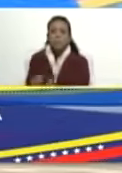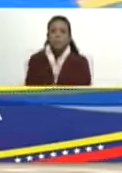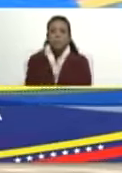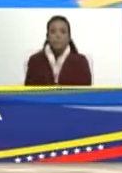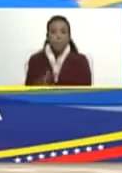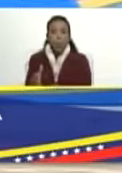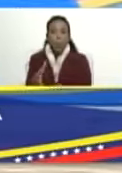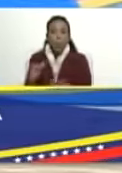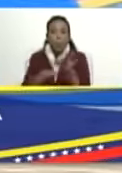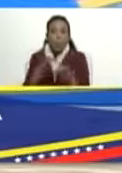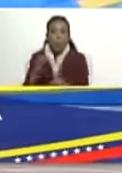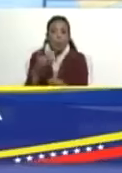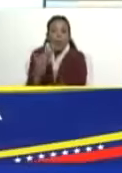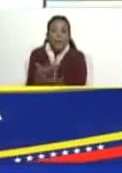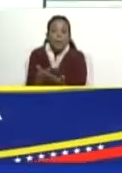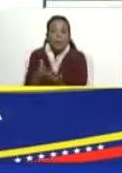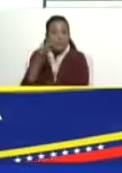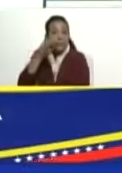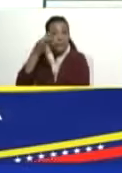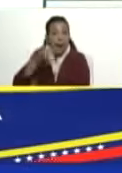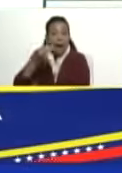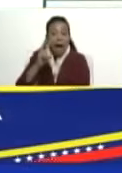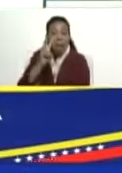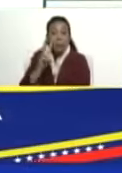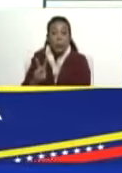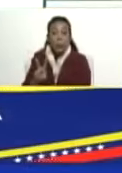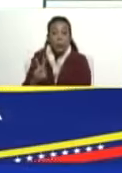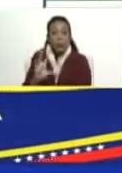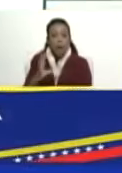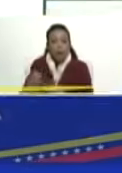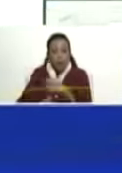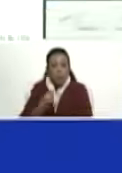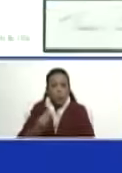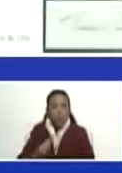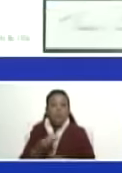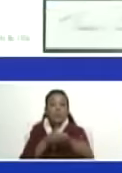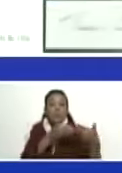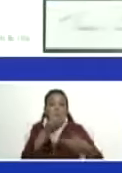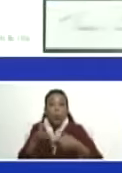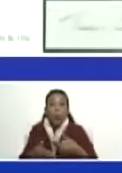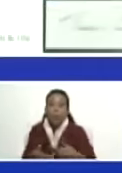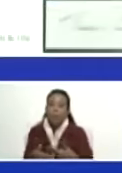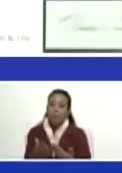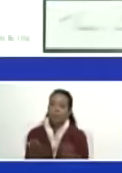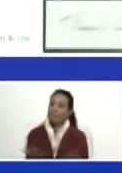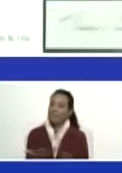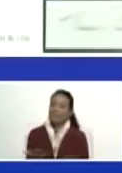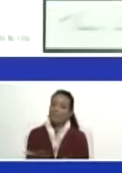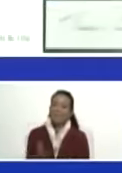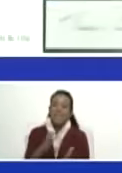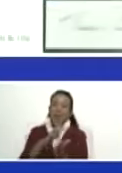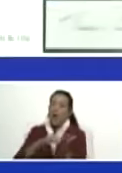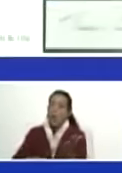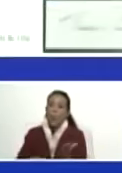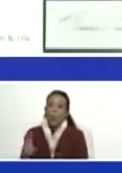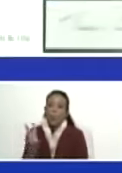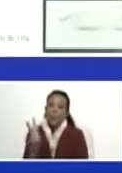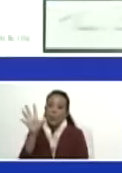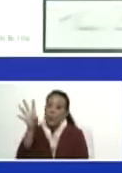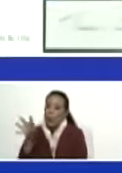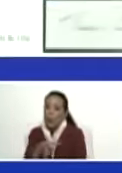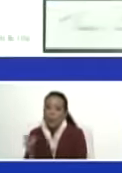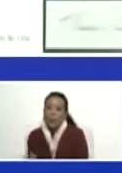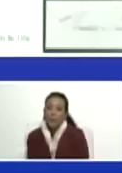como expresión de su testimonio de lo que había sido el proceso irregular de robo a Venezuela, de saqueo